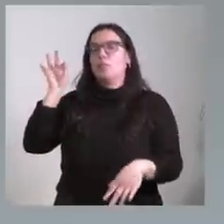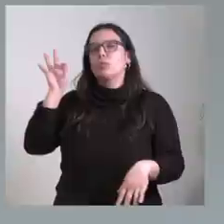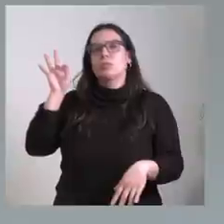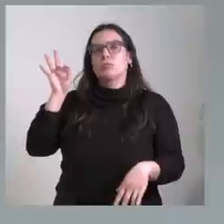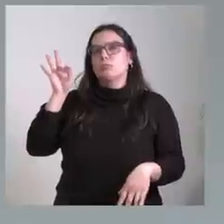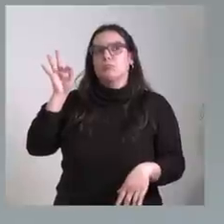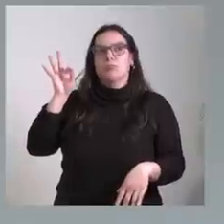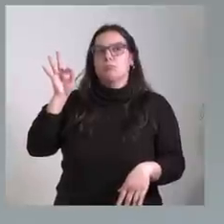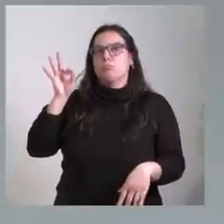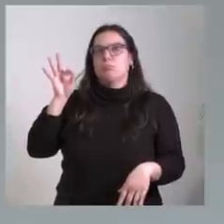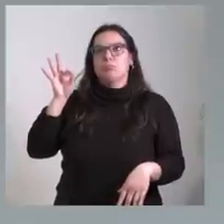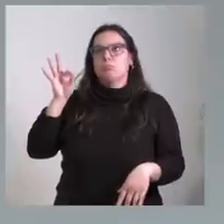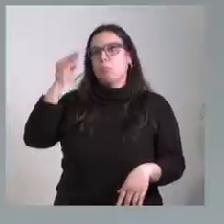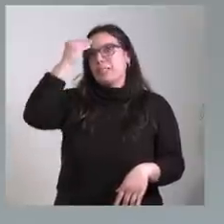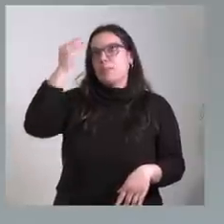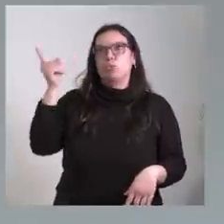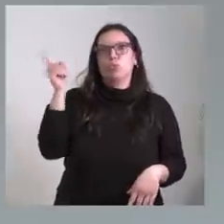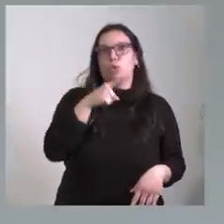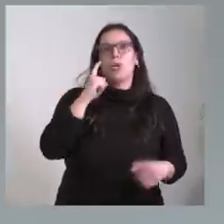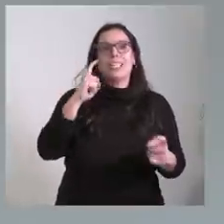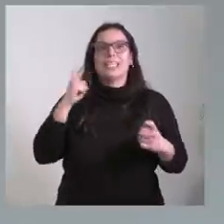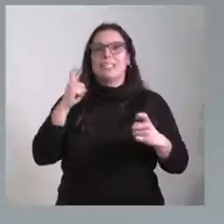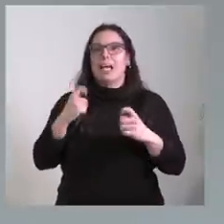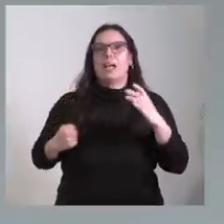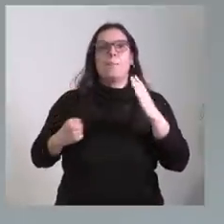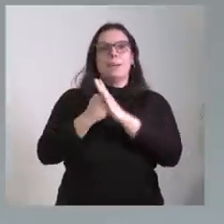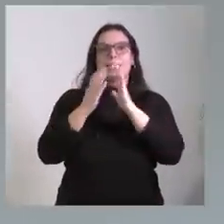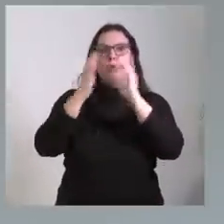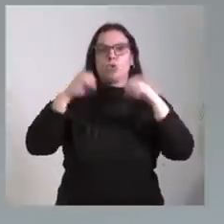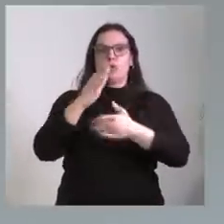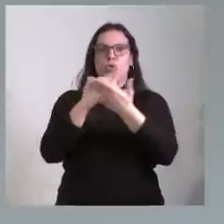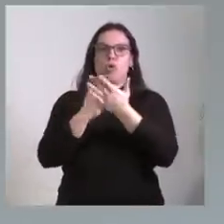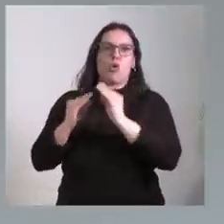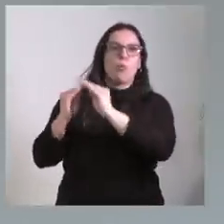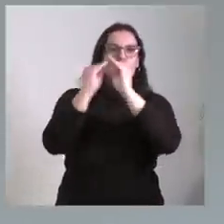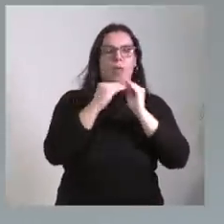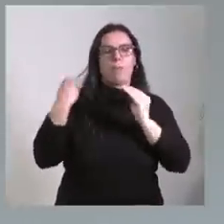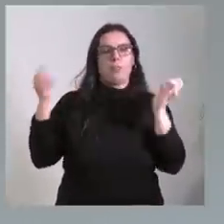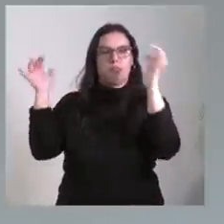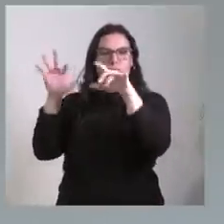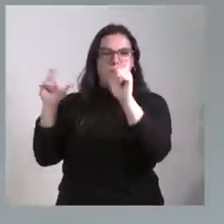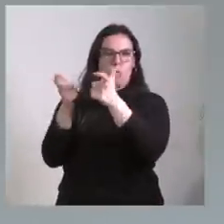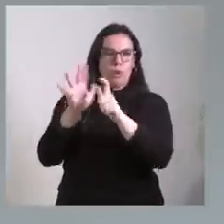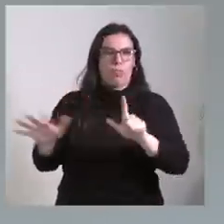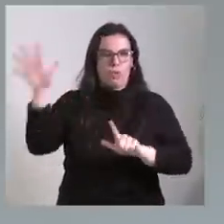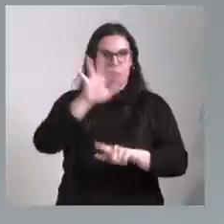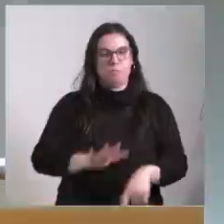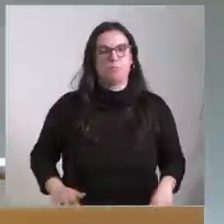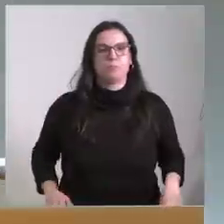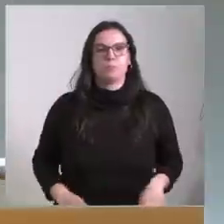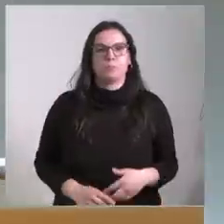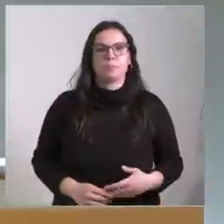la consideración de todos los aspectos y siempre Buscando el máximo consenso de comunidades autónomas en el consejo intertelar de Sistema Nacional de salud